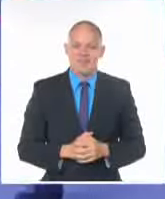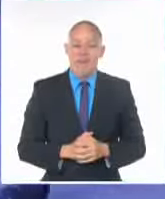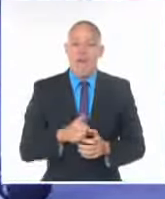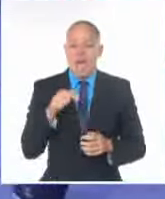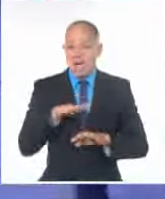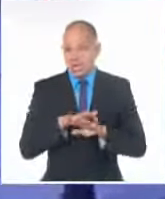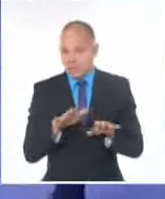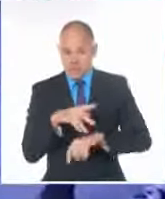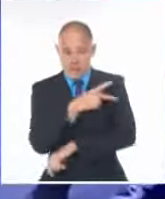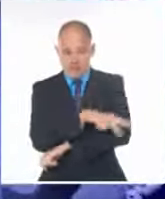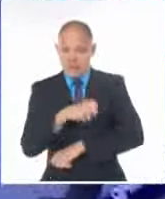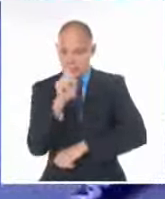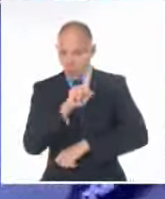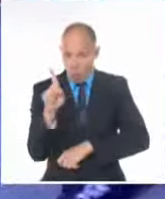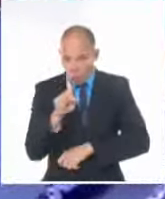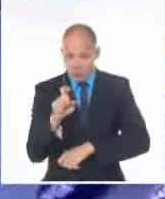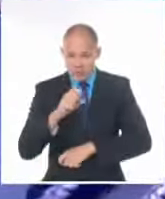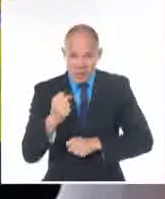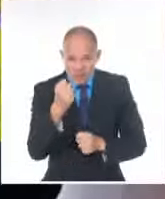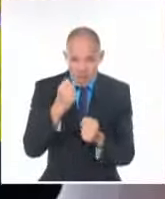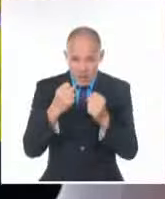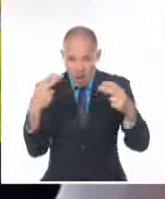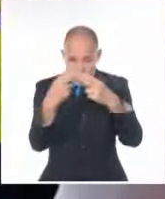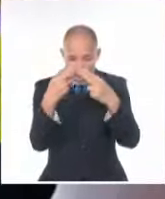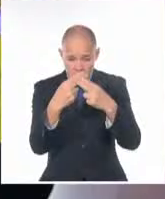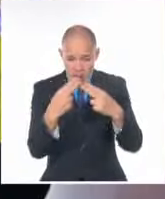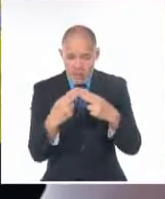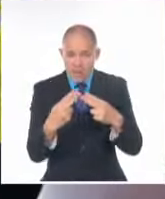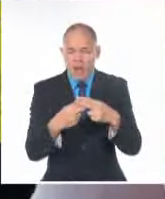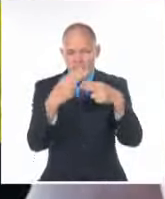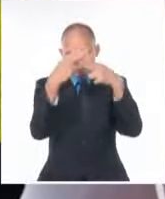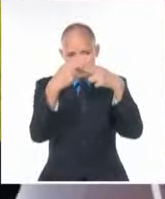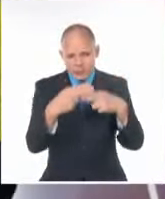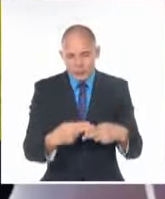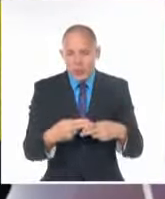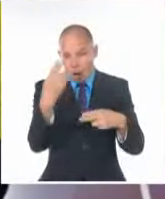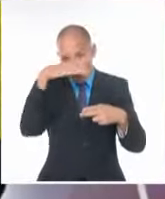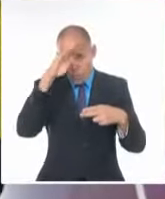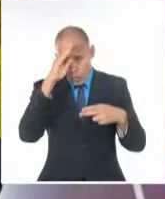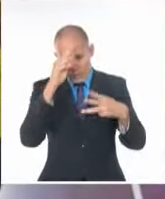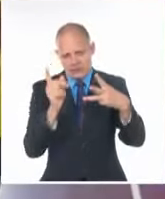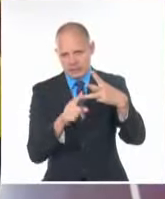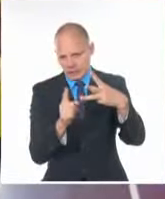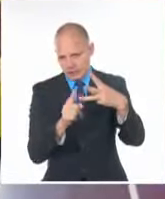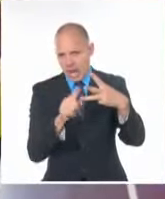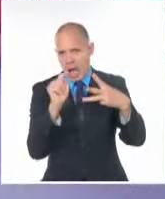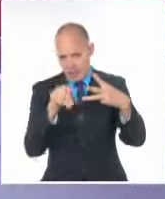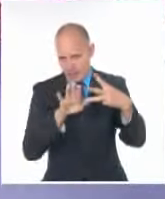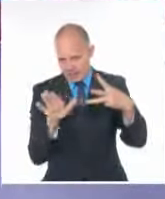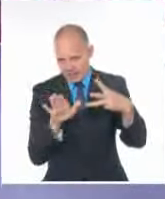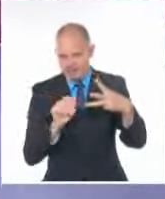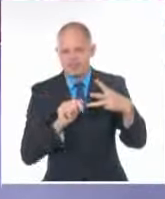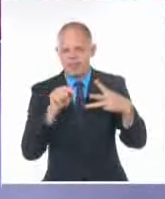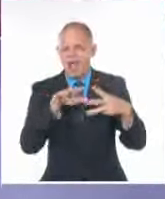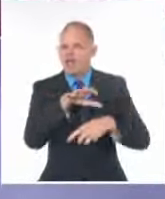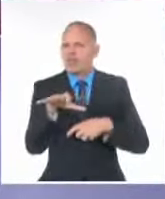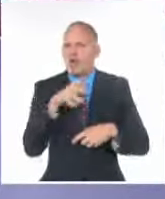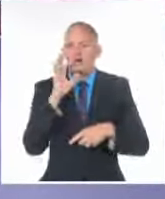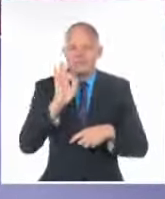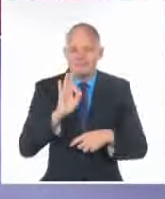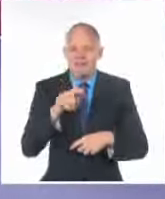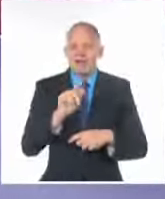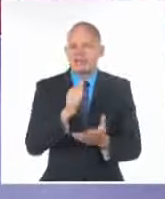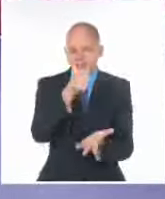de cada color en la velada final de la Copa Internacional de Boxeo que tuvo por escenario el anfiteatro de la Universidad Tecnológica de Santiago